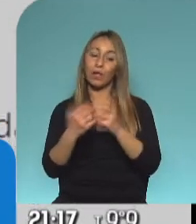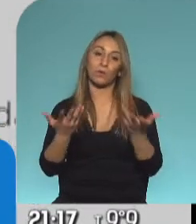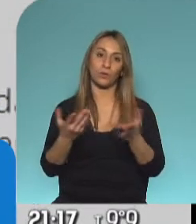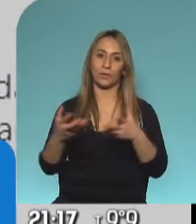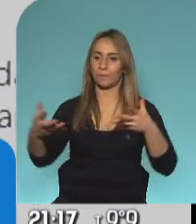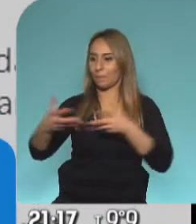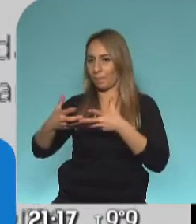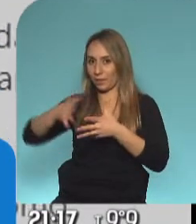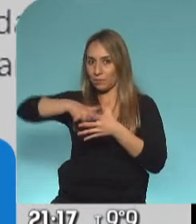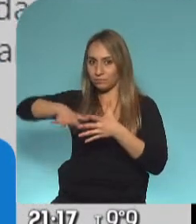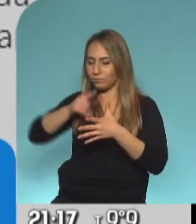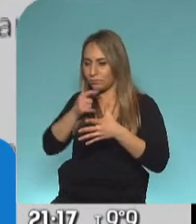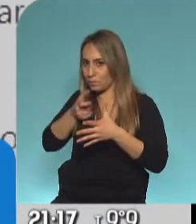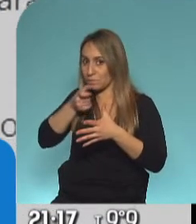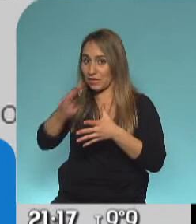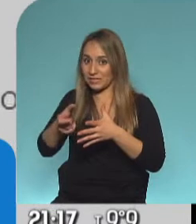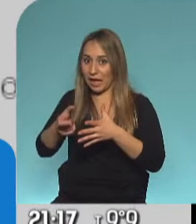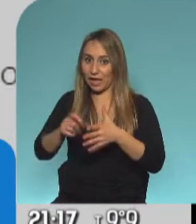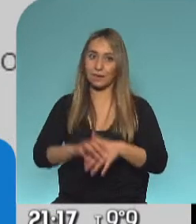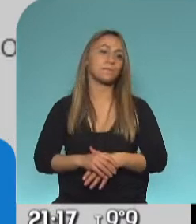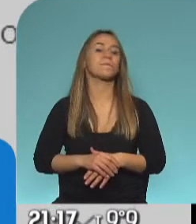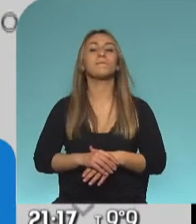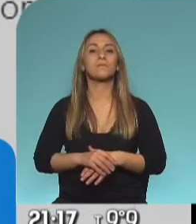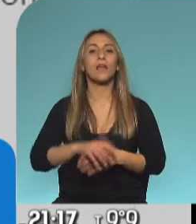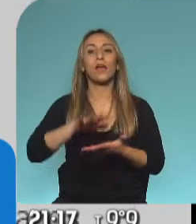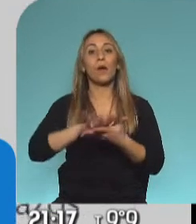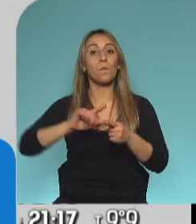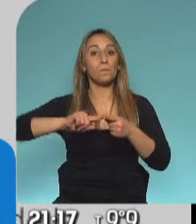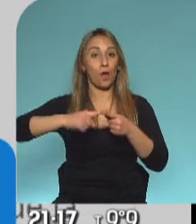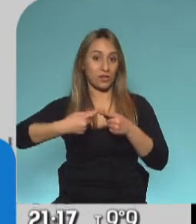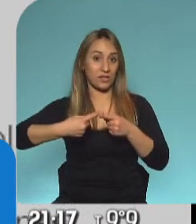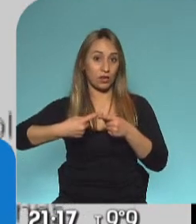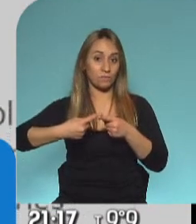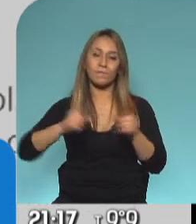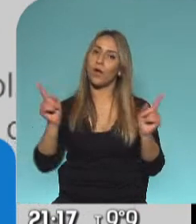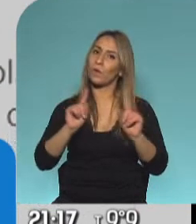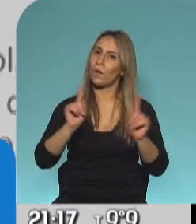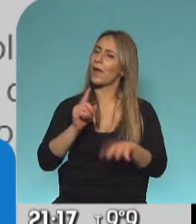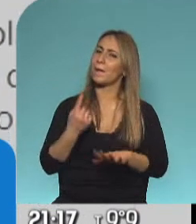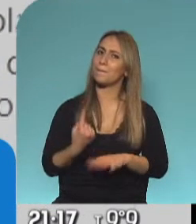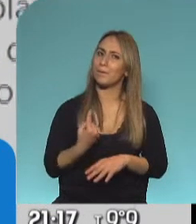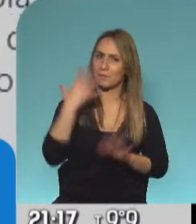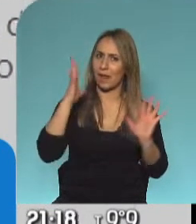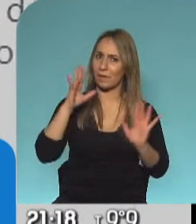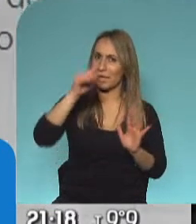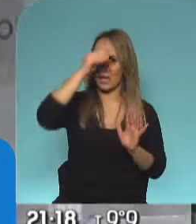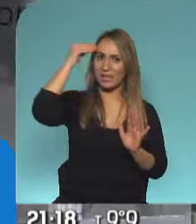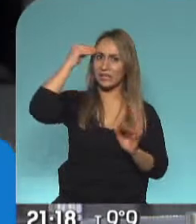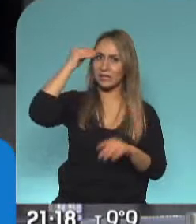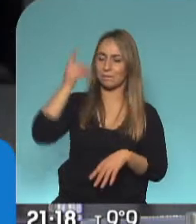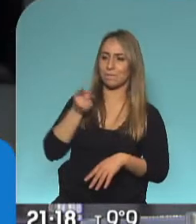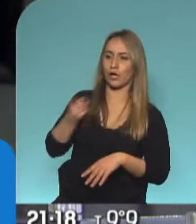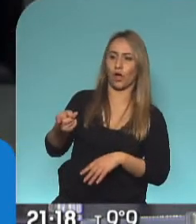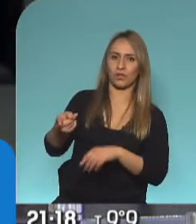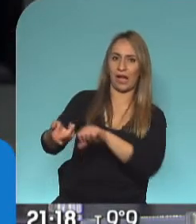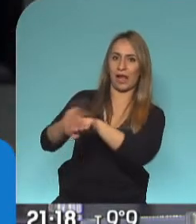propio espacio que se lo estaba demandando. En términos políticos, no es la primera vez que Cristina Kirchner apunta contra